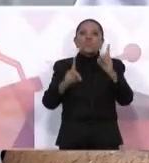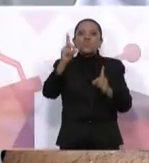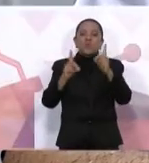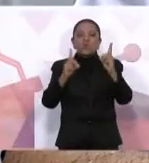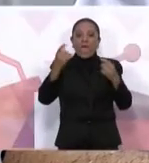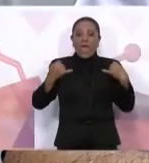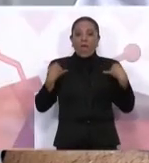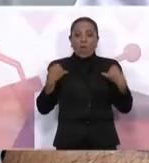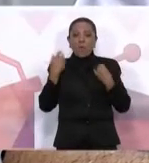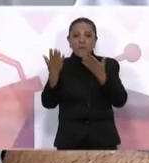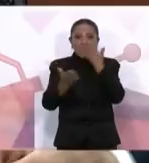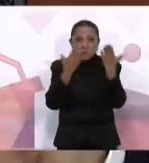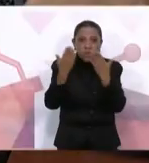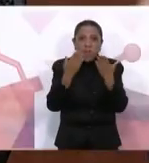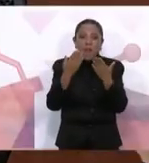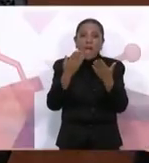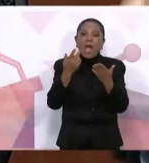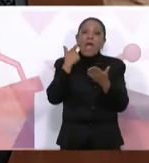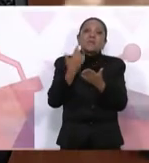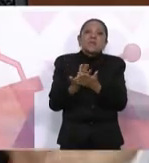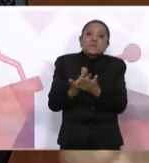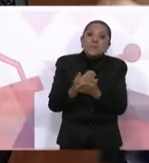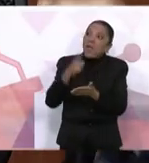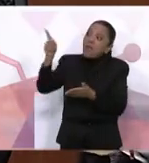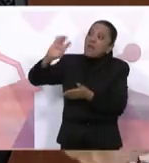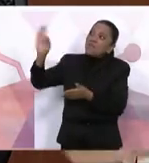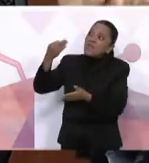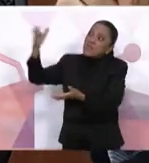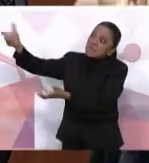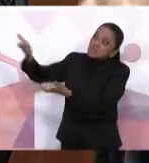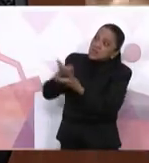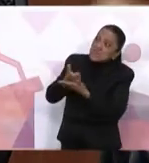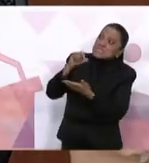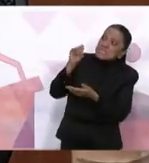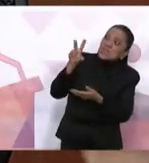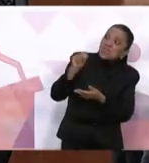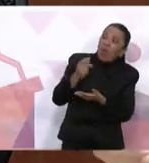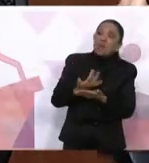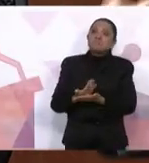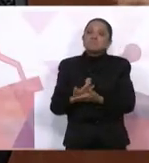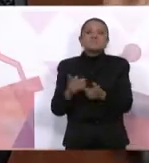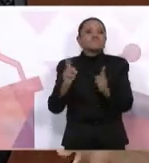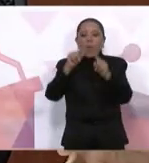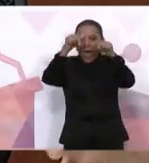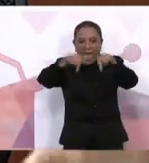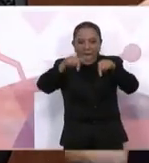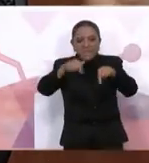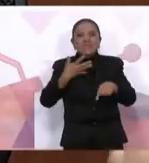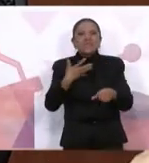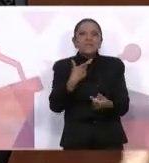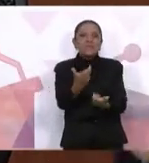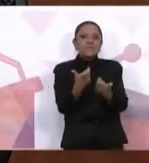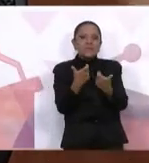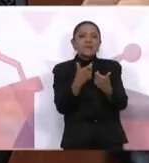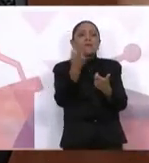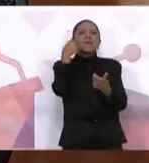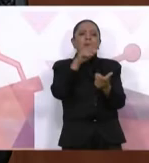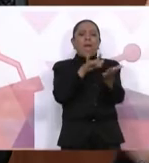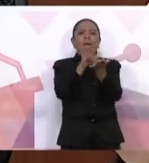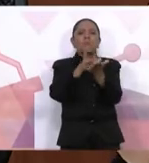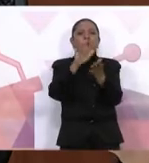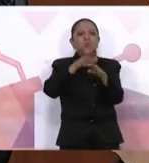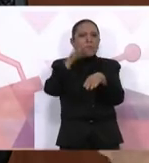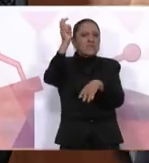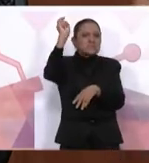se le termina y para los estudiantes que vienen de fuera sumado ahí un apoyo más para su transporte y además esa misma